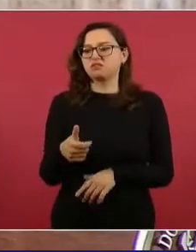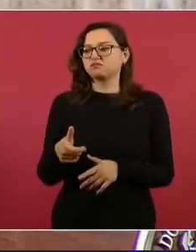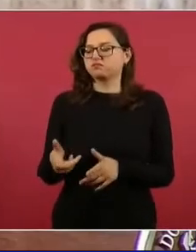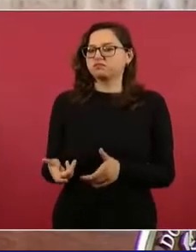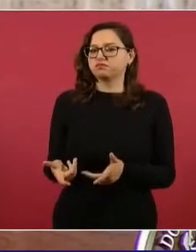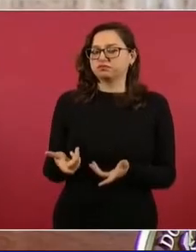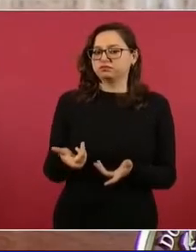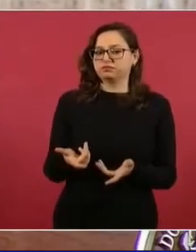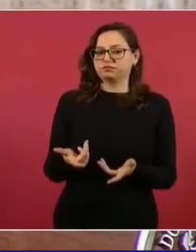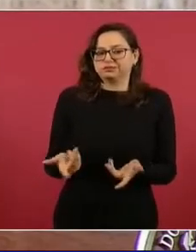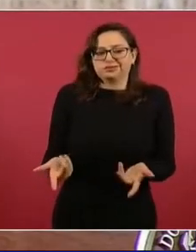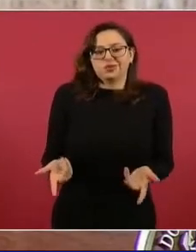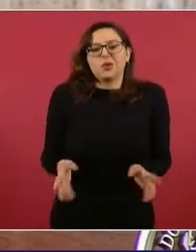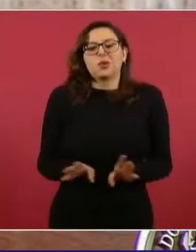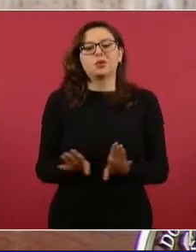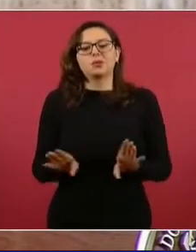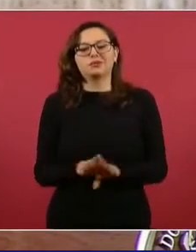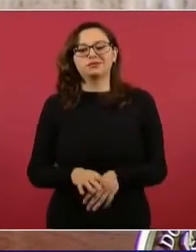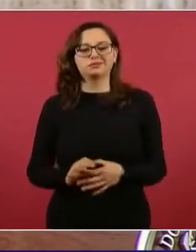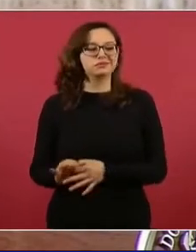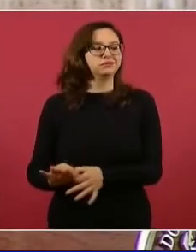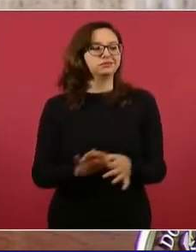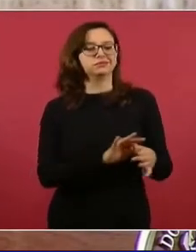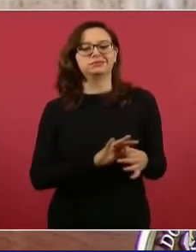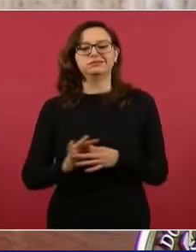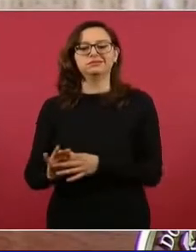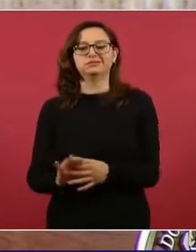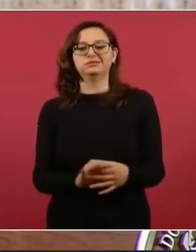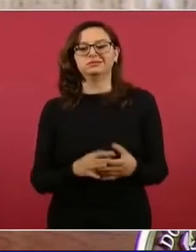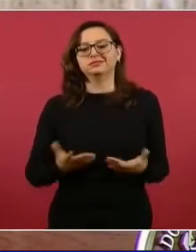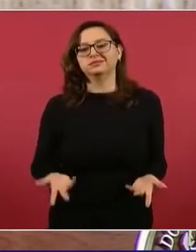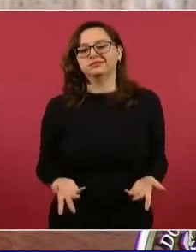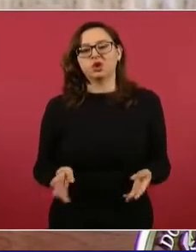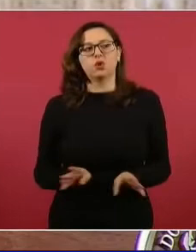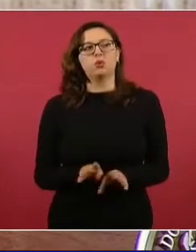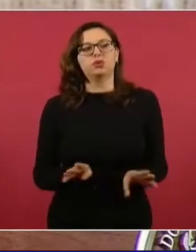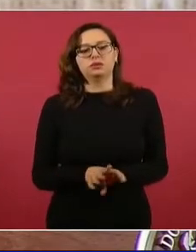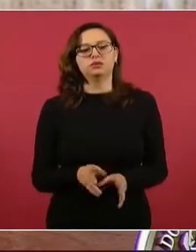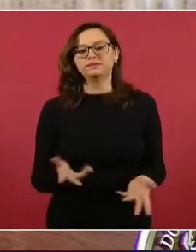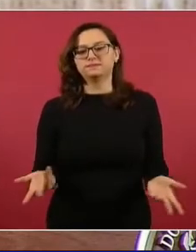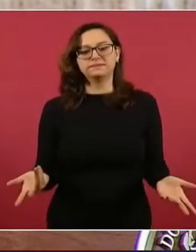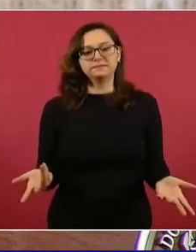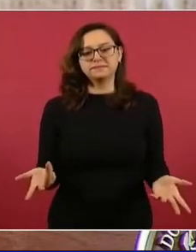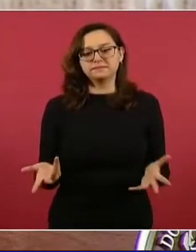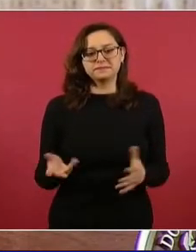pueblos, pues ¿cómo vamos a dar el otro paso hacia la integración